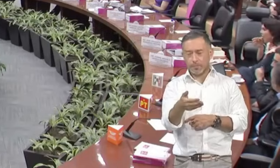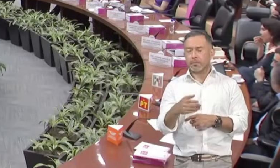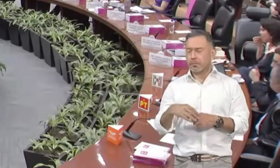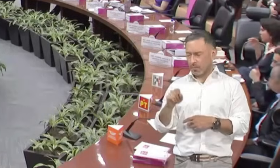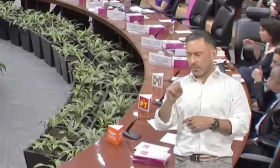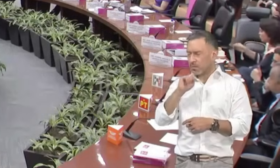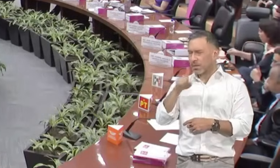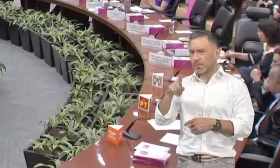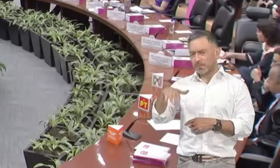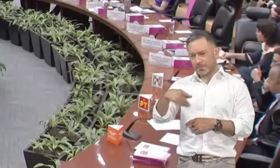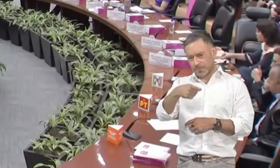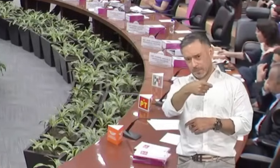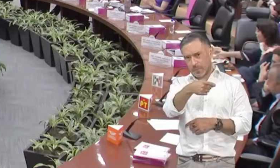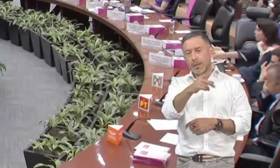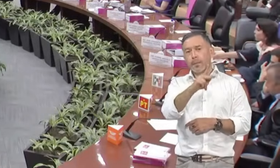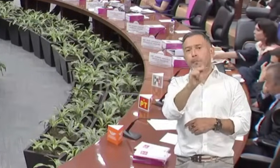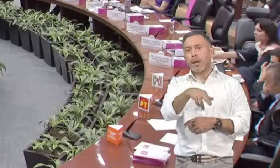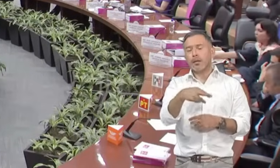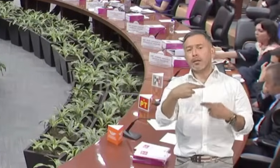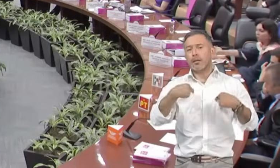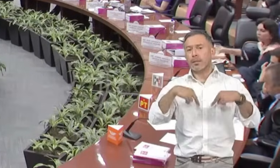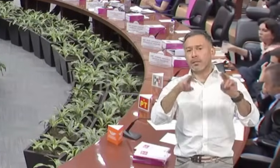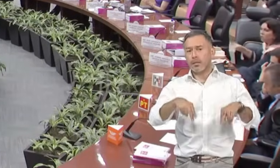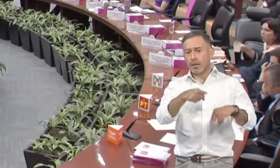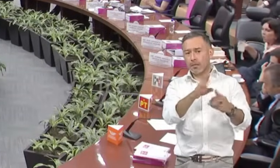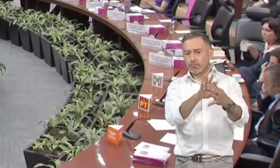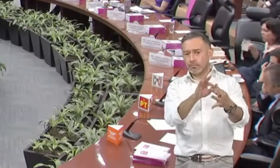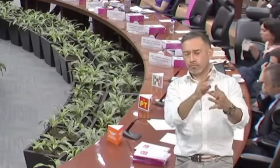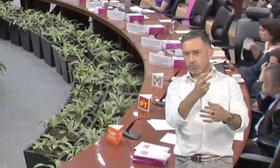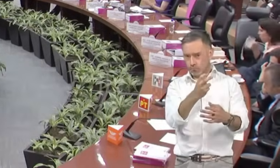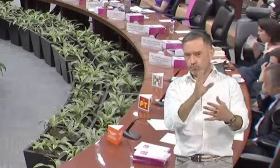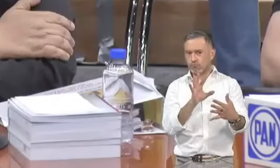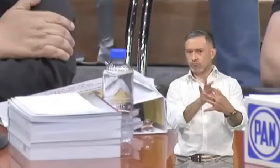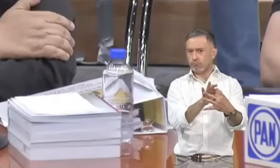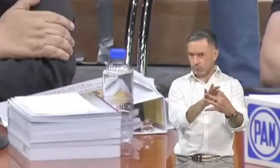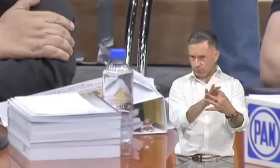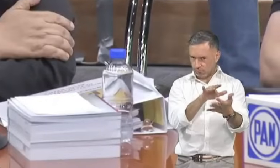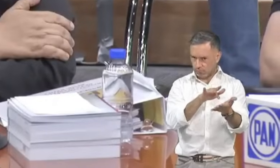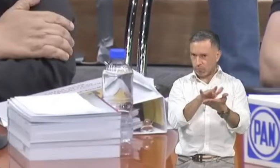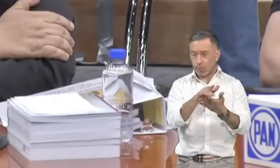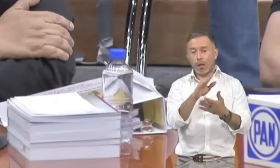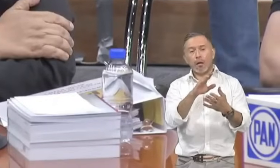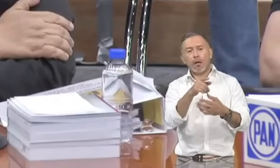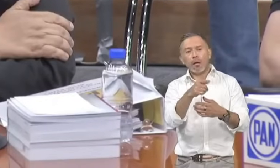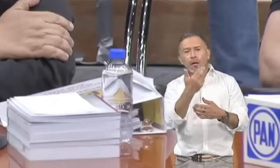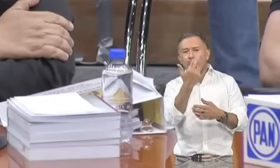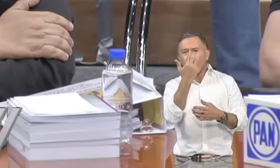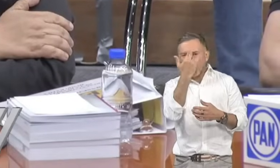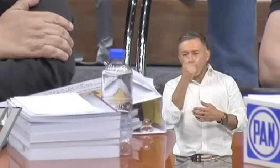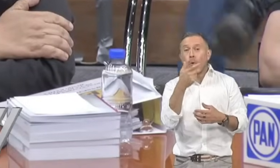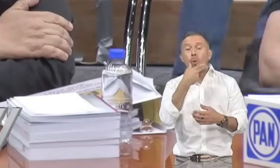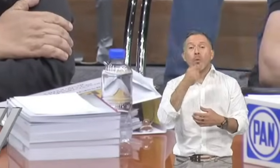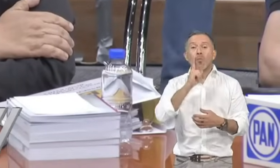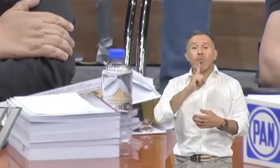con la preocupación que expresa el representante del Partido Acción Nacional. Entiendo muy bien los argumentos que la mayoría de